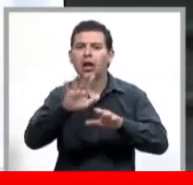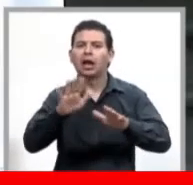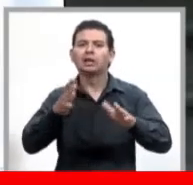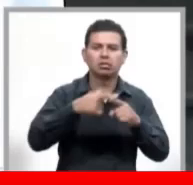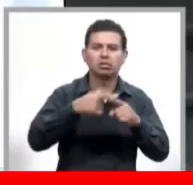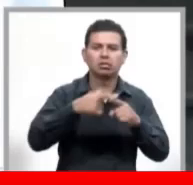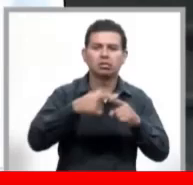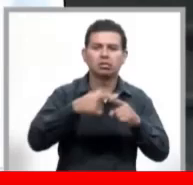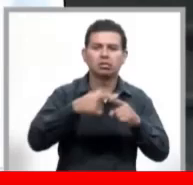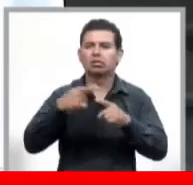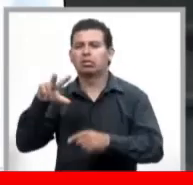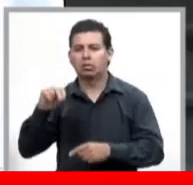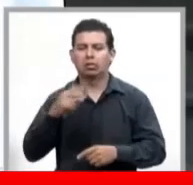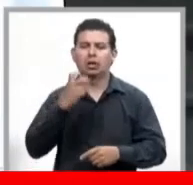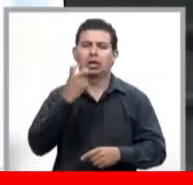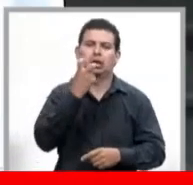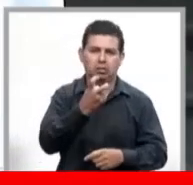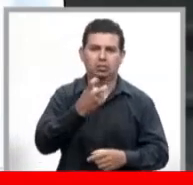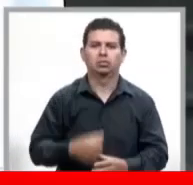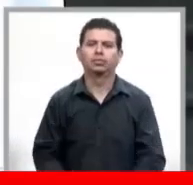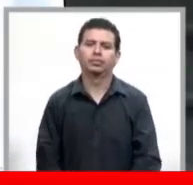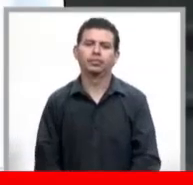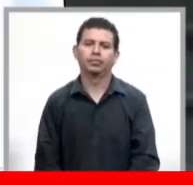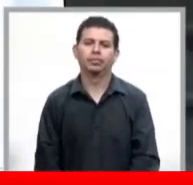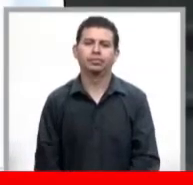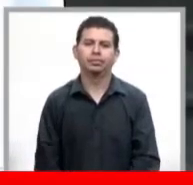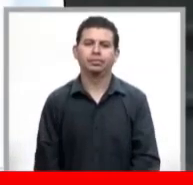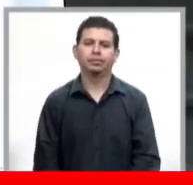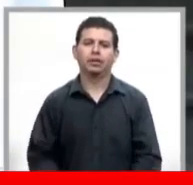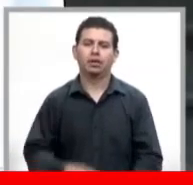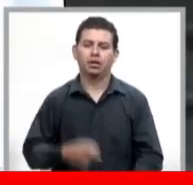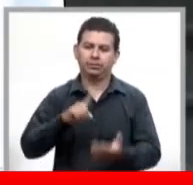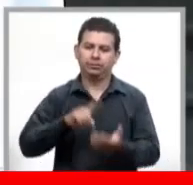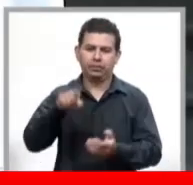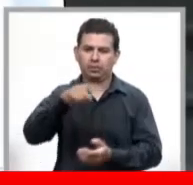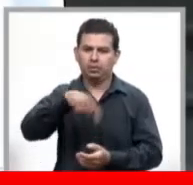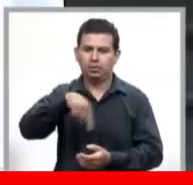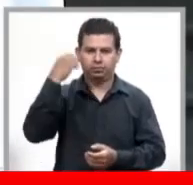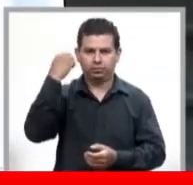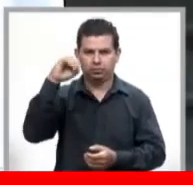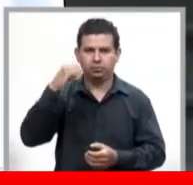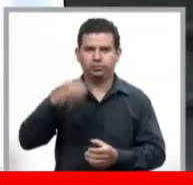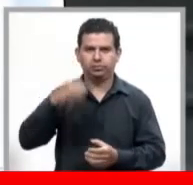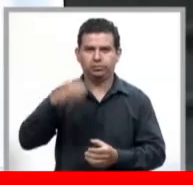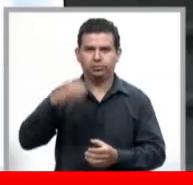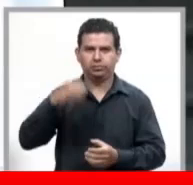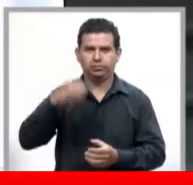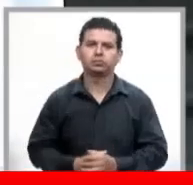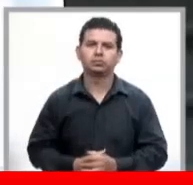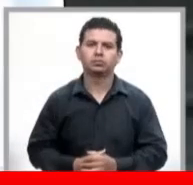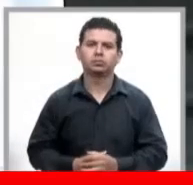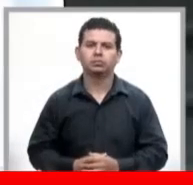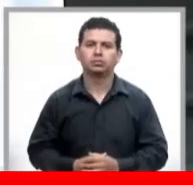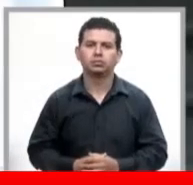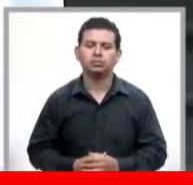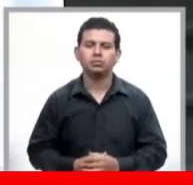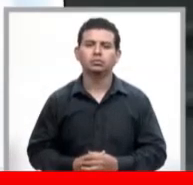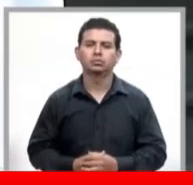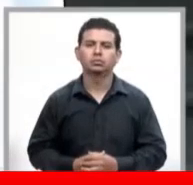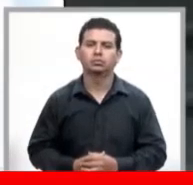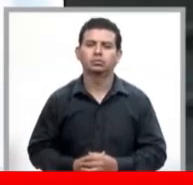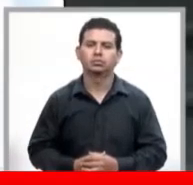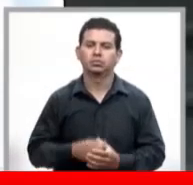que sean esenciales en las ciudades que sean más proclives a que se incremente